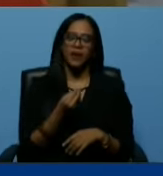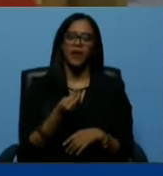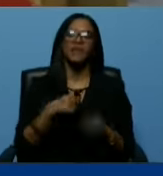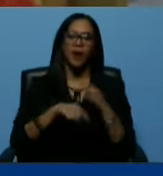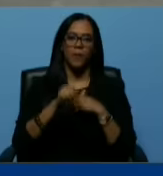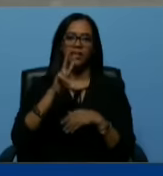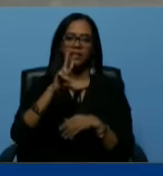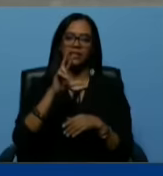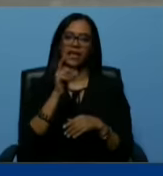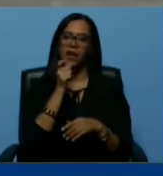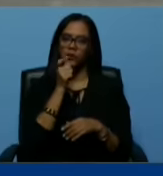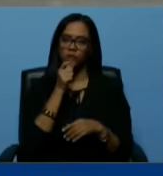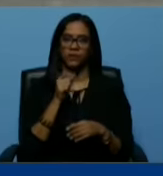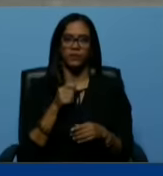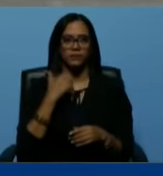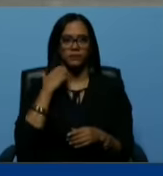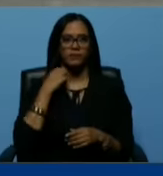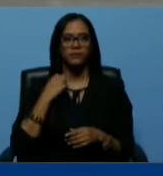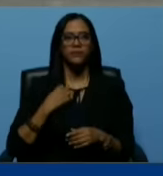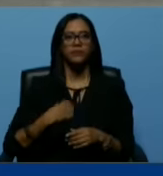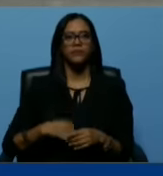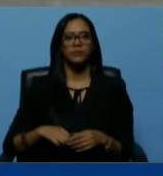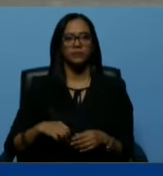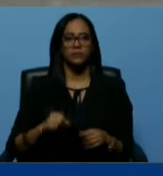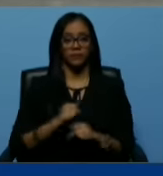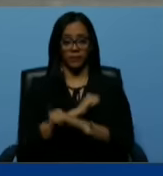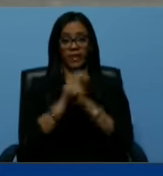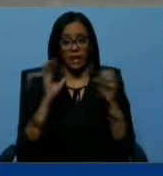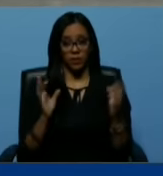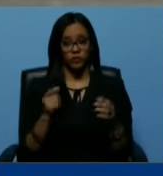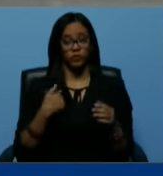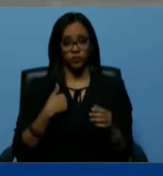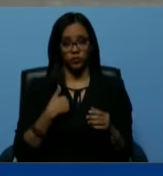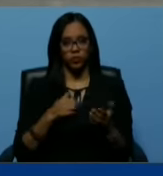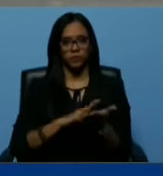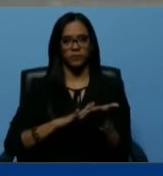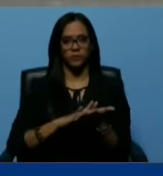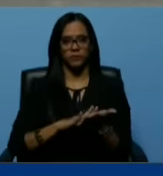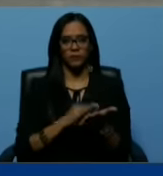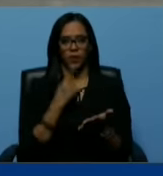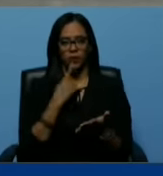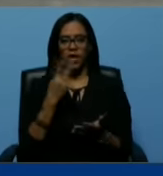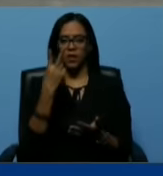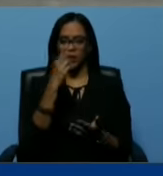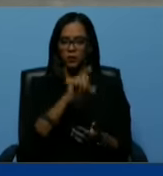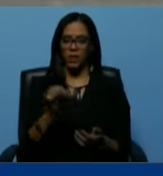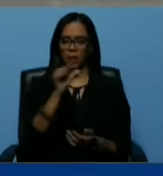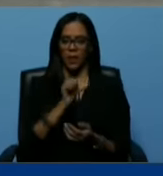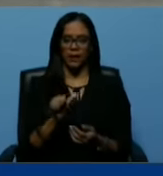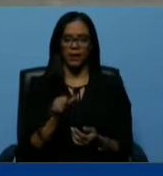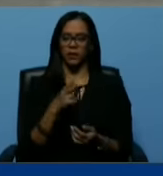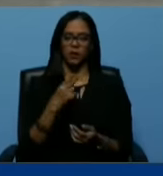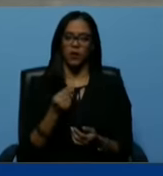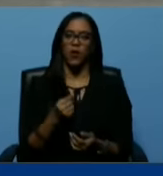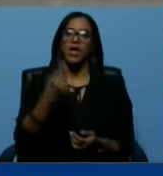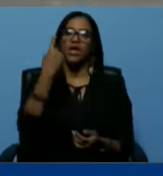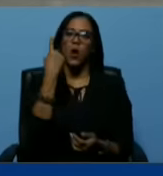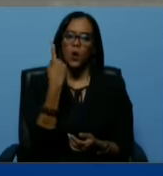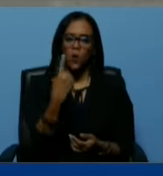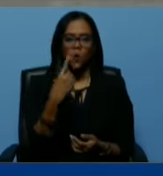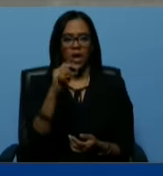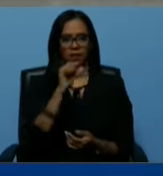presidente. Claro, porque tiene que ser así. Yo corrijo porque dije que 2 semanas. No, es una